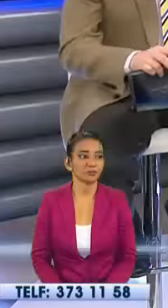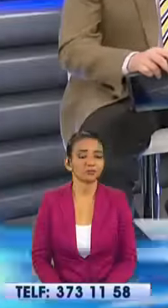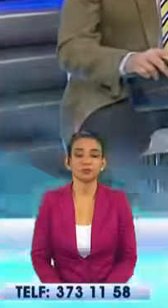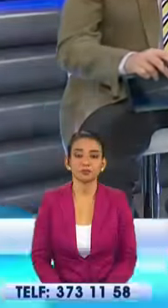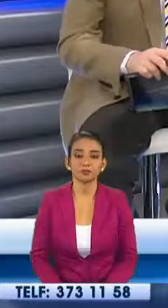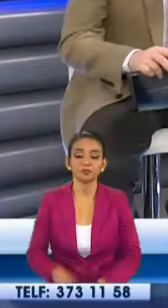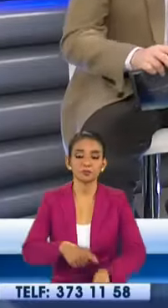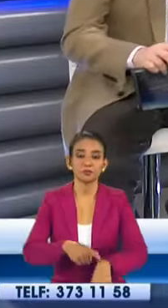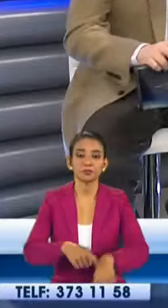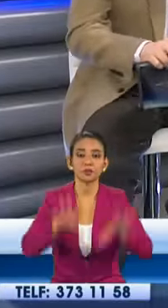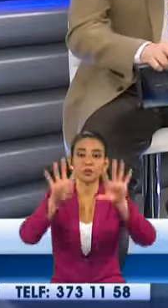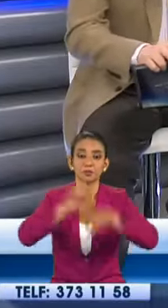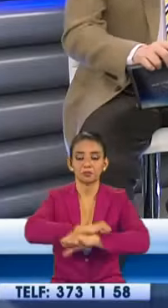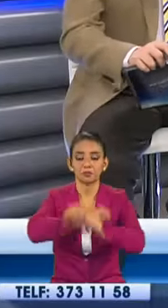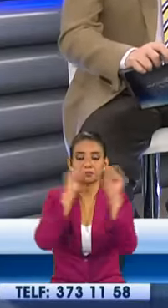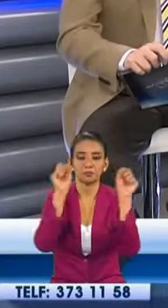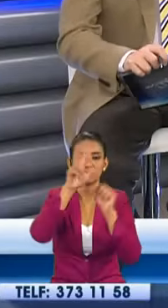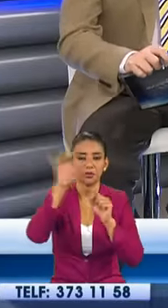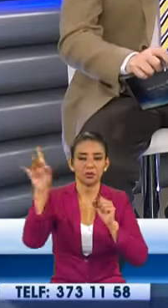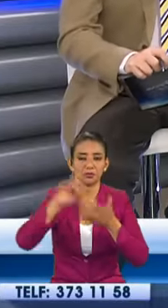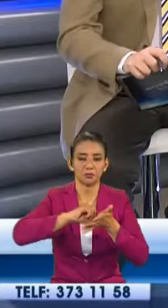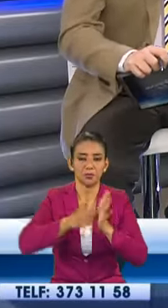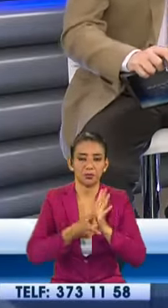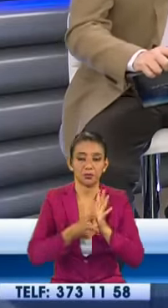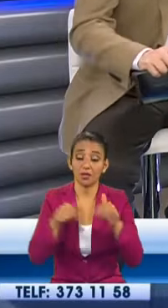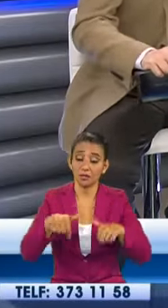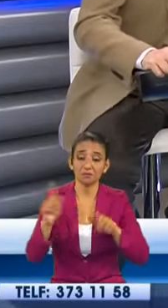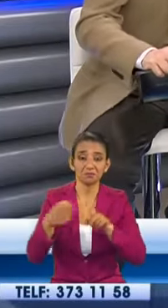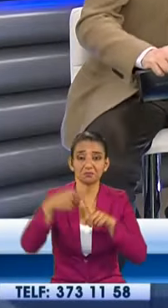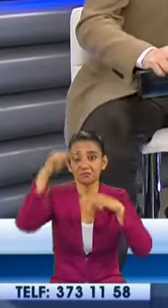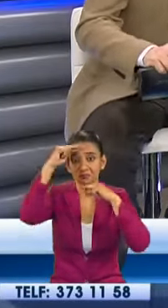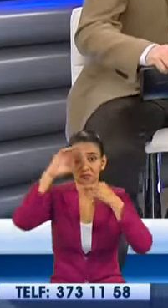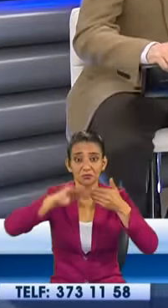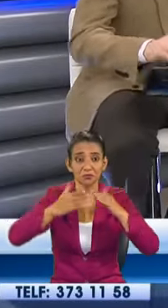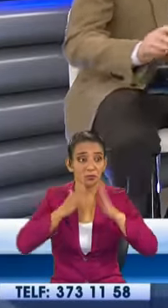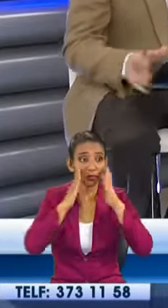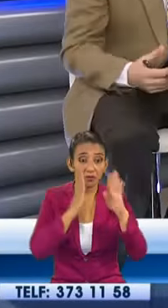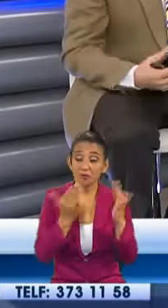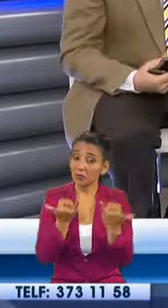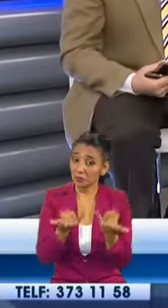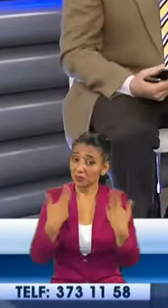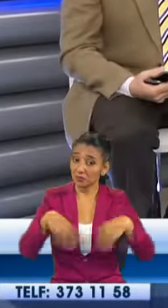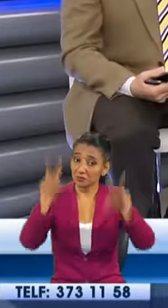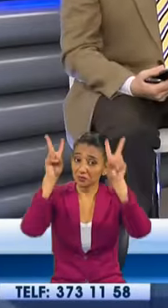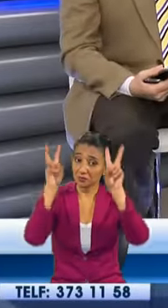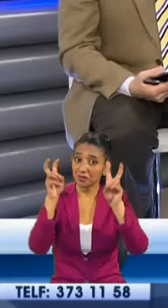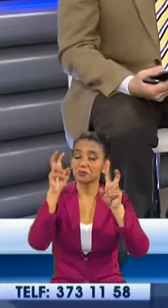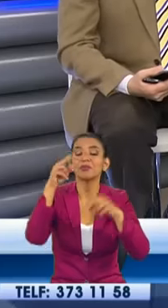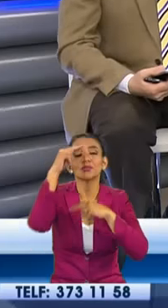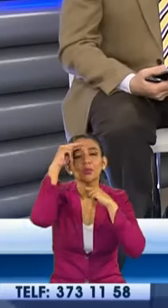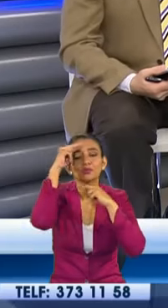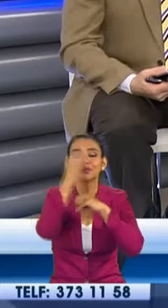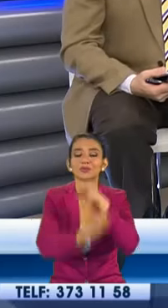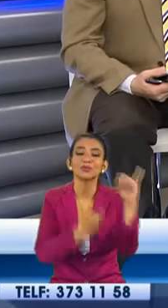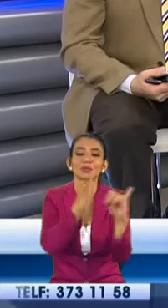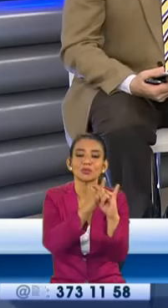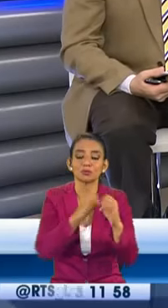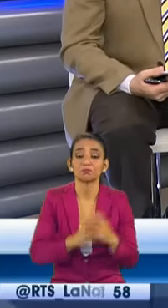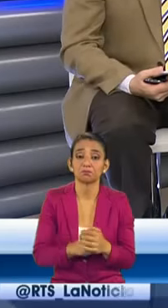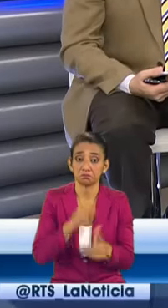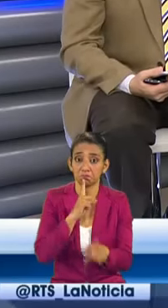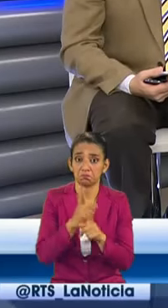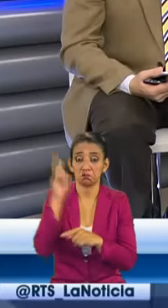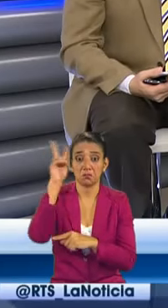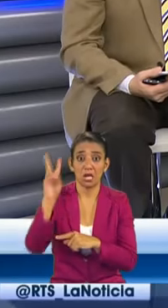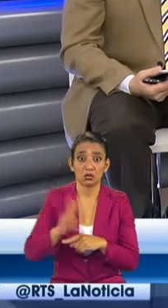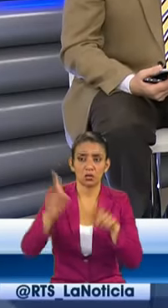Son las 9:38 de la mañana. Este es el primer noticiero de la comunidad. Tiempo de irnos a noticias internacionales. Así es, Robert. Amigos televidentes, en Venezuela la